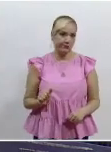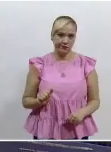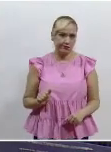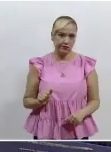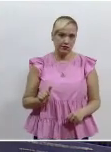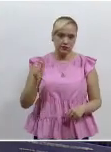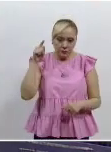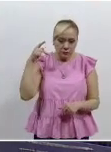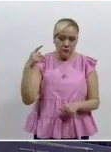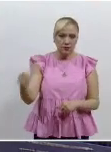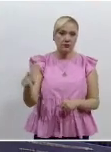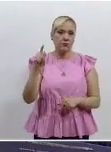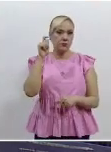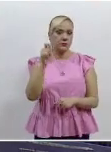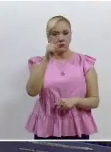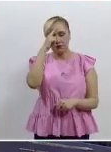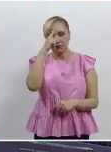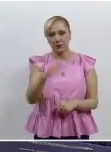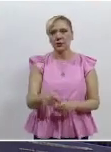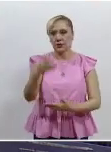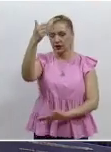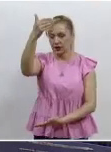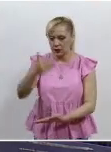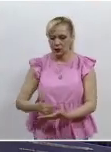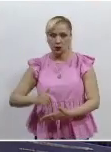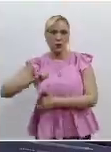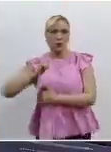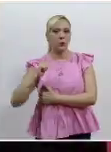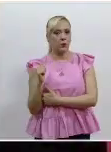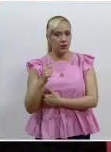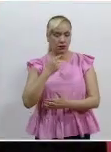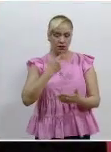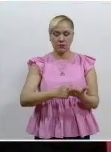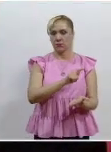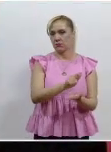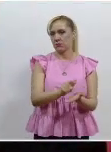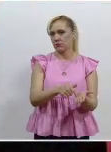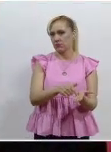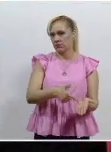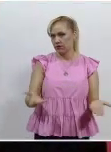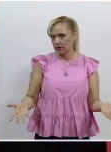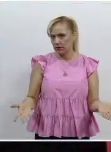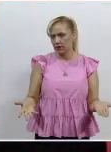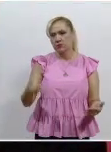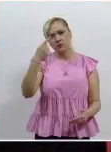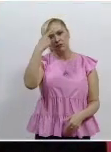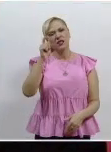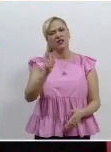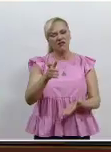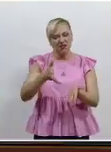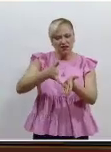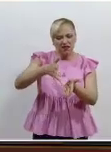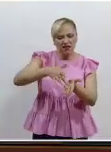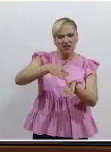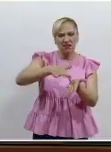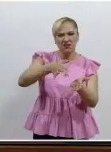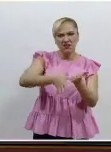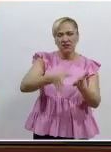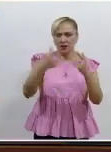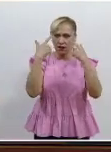límite constitucional identificado por ese Pleno en diversos precedentes. El servicio de verificación está